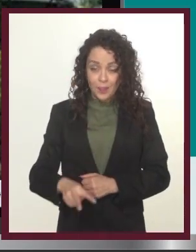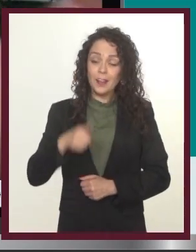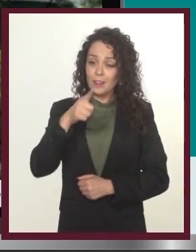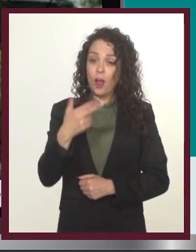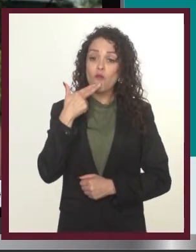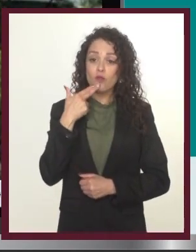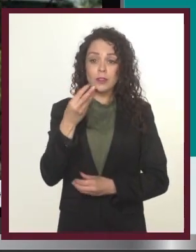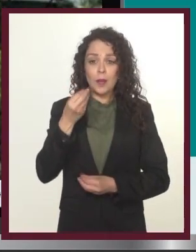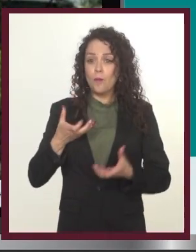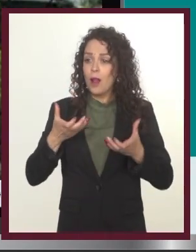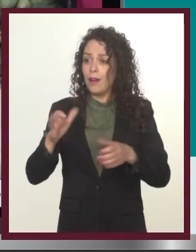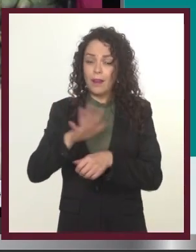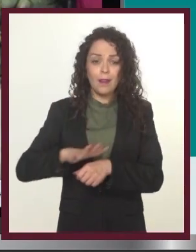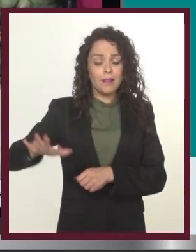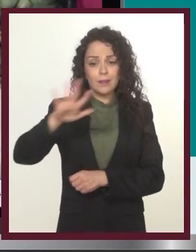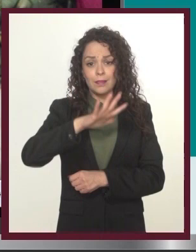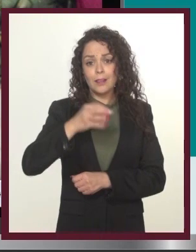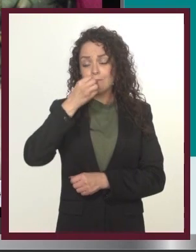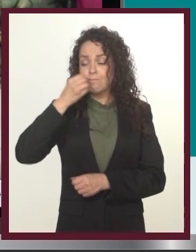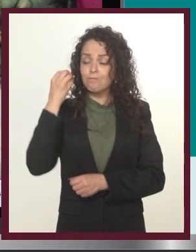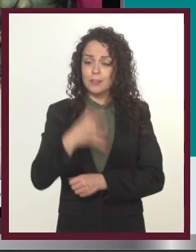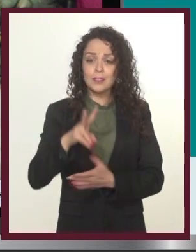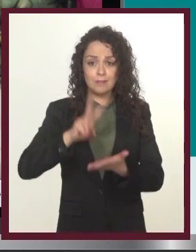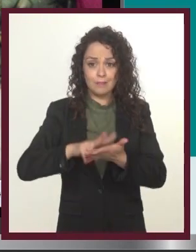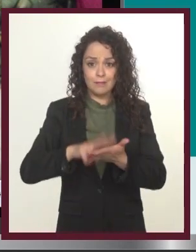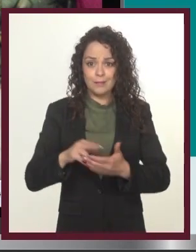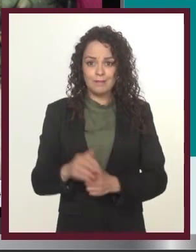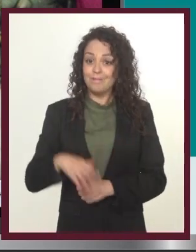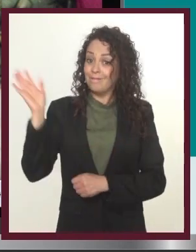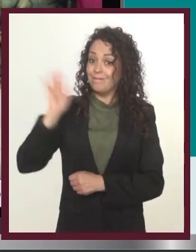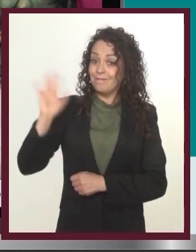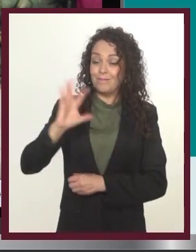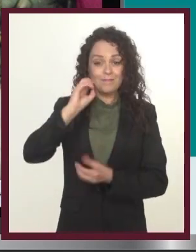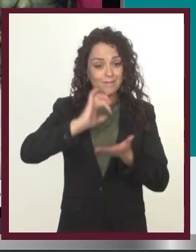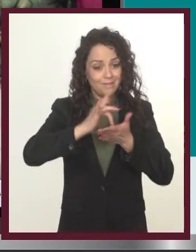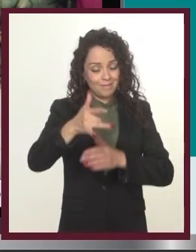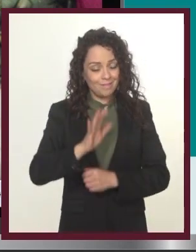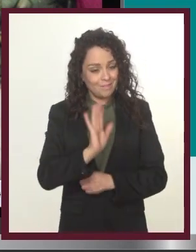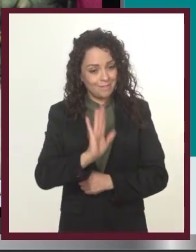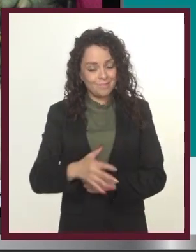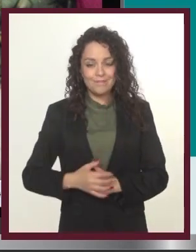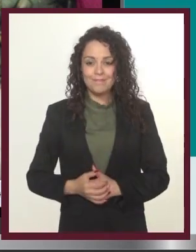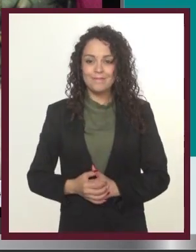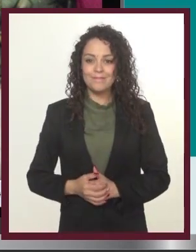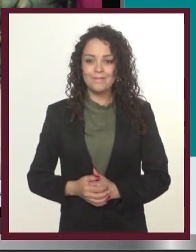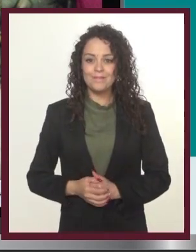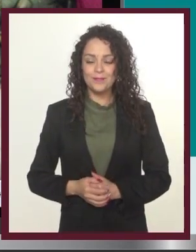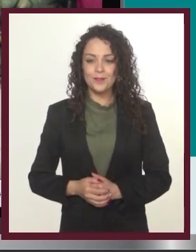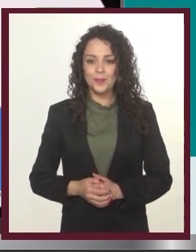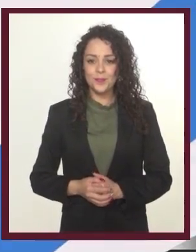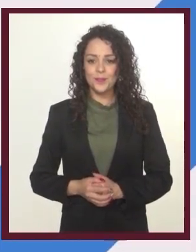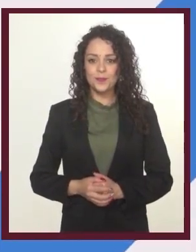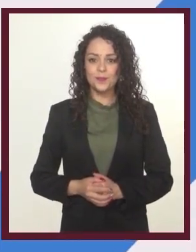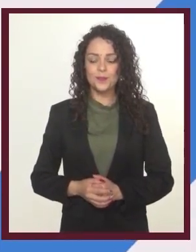gocen mucho los espacios abiertos, los espacios públicos. Adiós. Muchas gracias, bye.